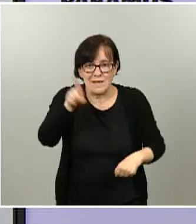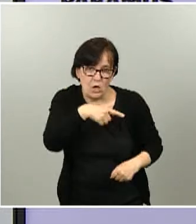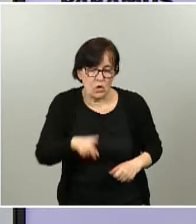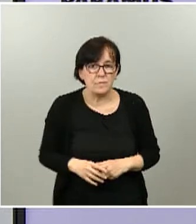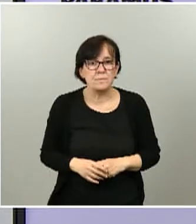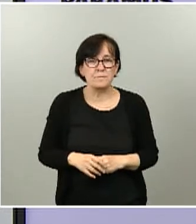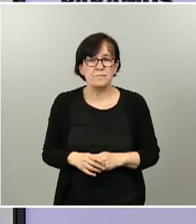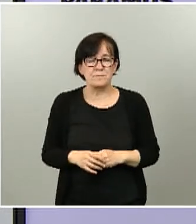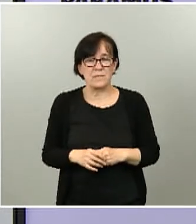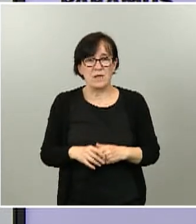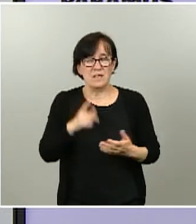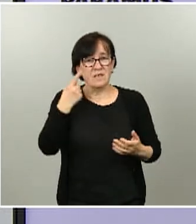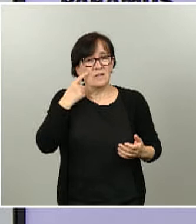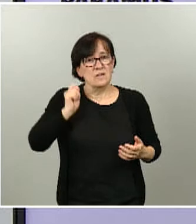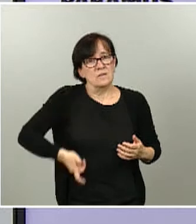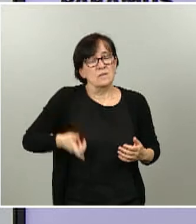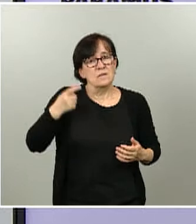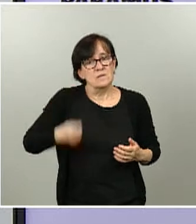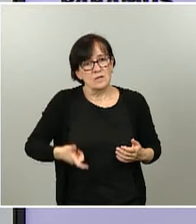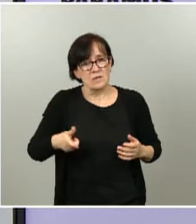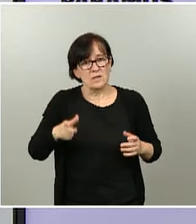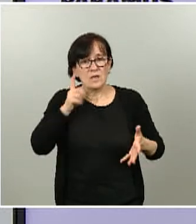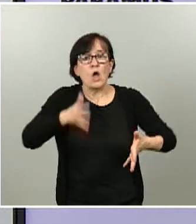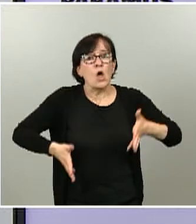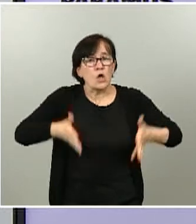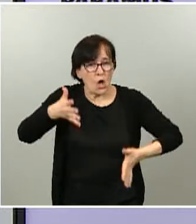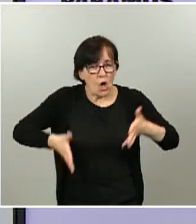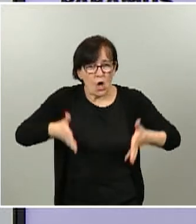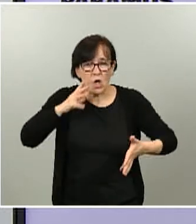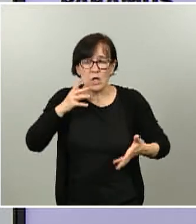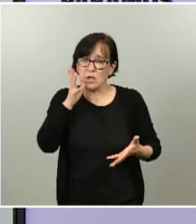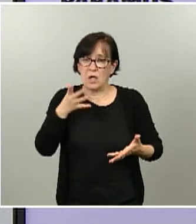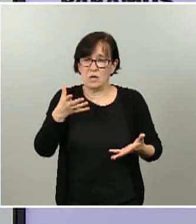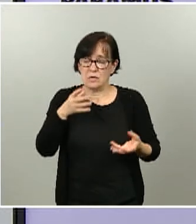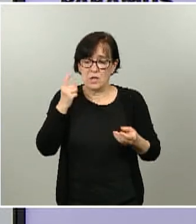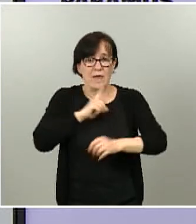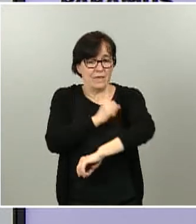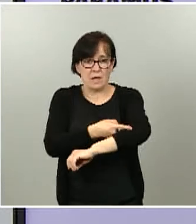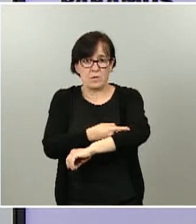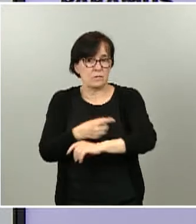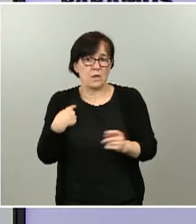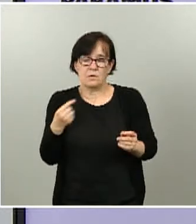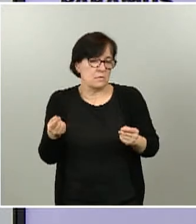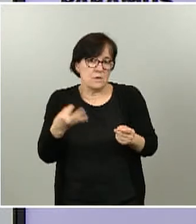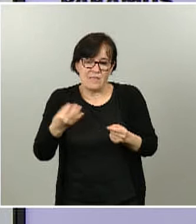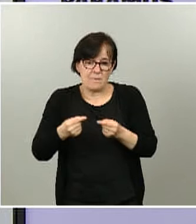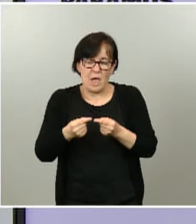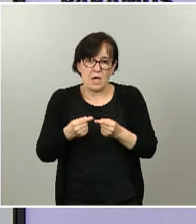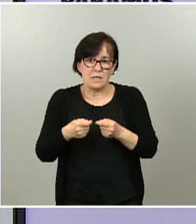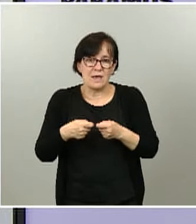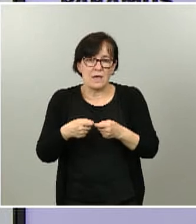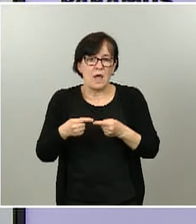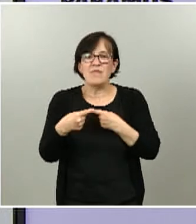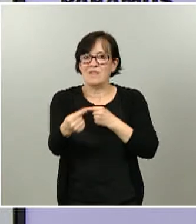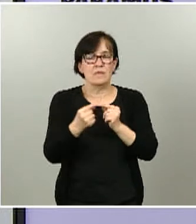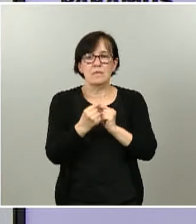más sensato es que aquellas personas que hagan deporte manteniendo una distancia óptima con las otras personas. Esto sería lo